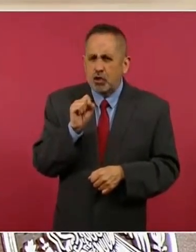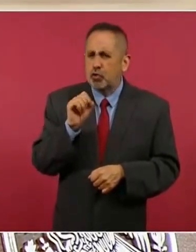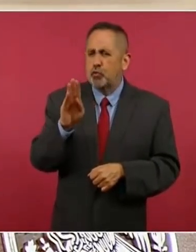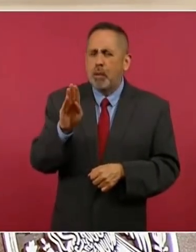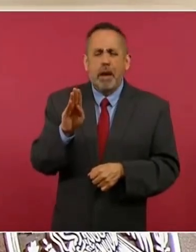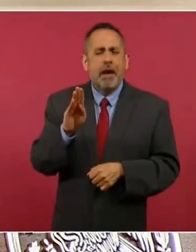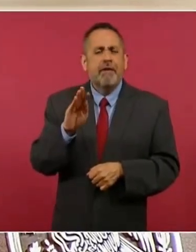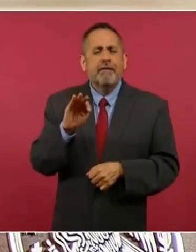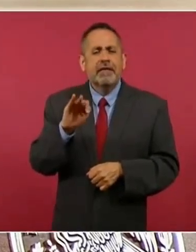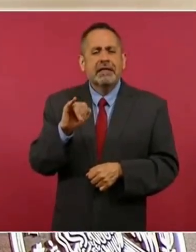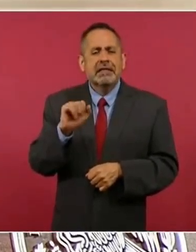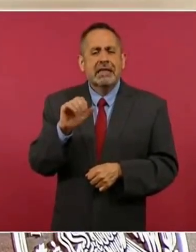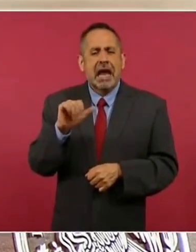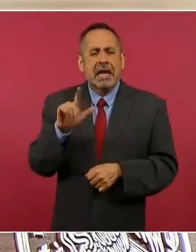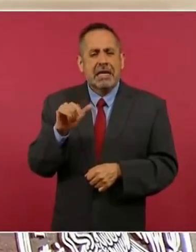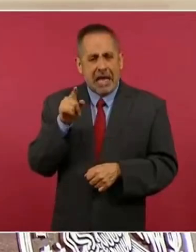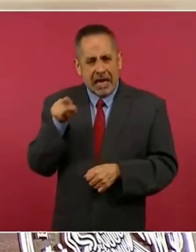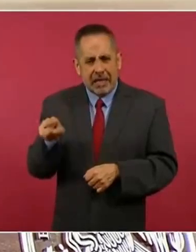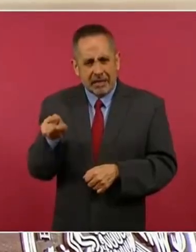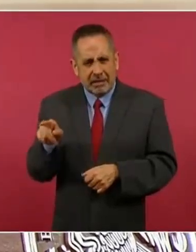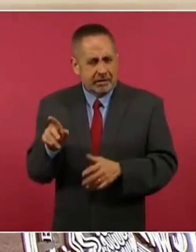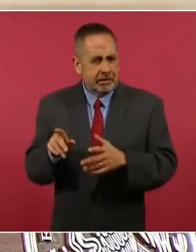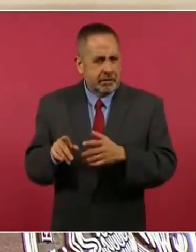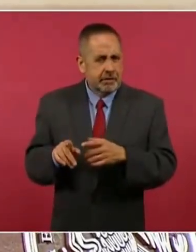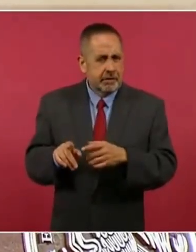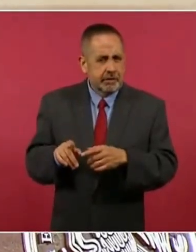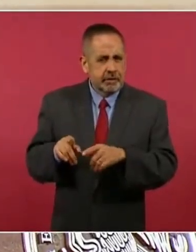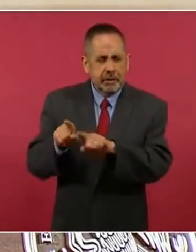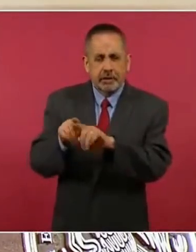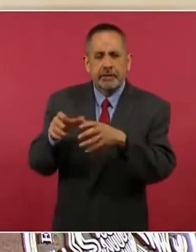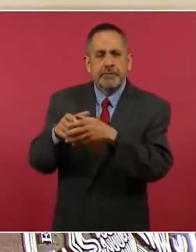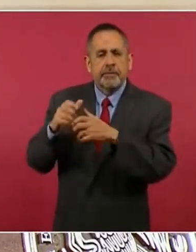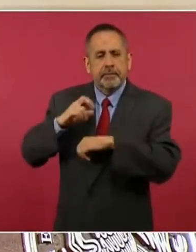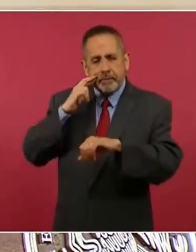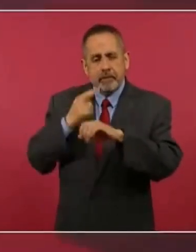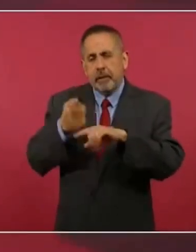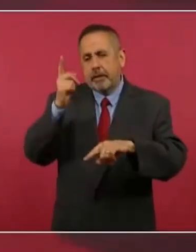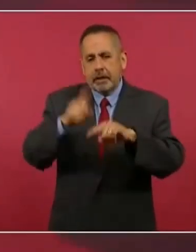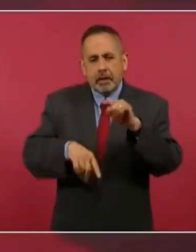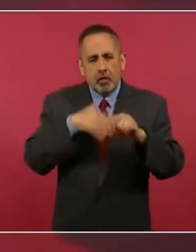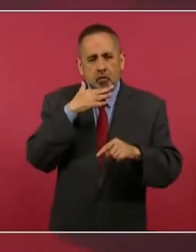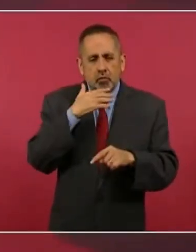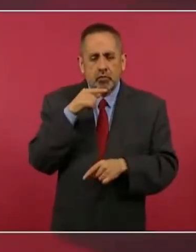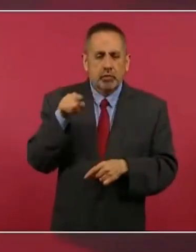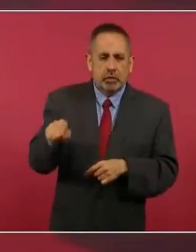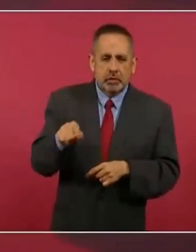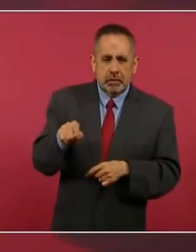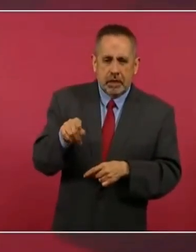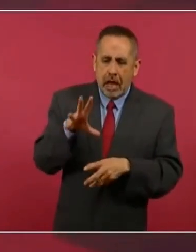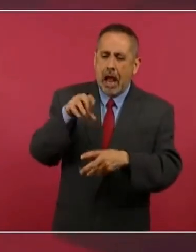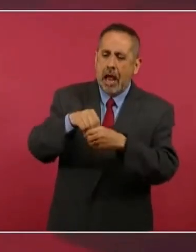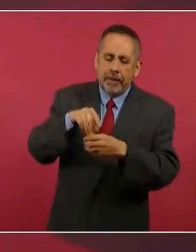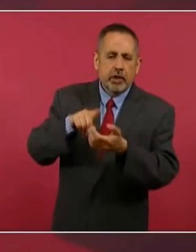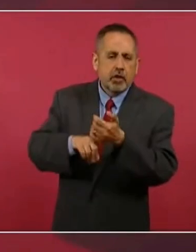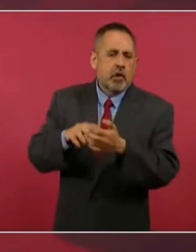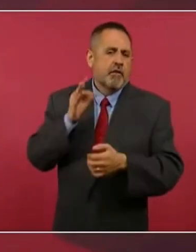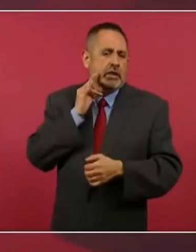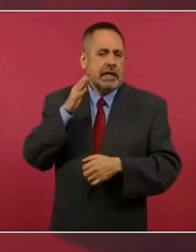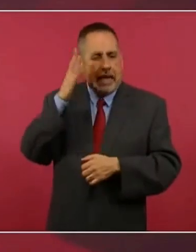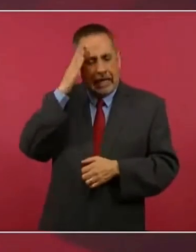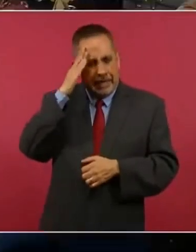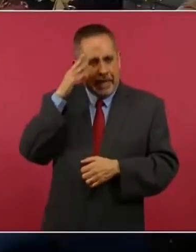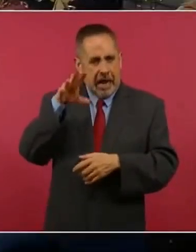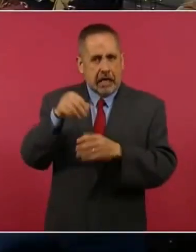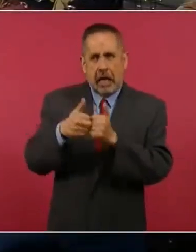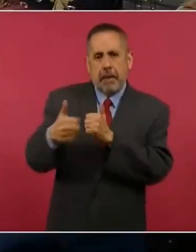subfiscalía, una fiscalía anticorrupción en la Fiscalía General, que es autónoma.